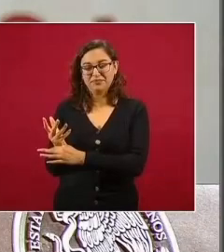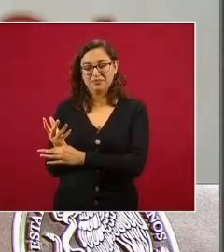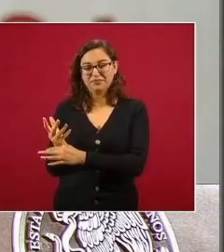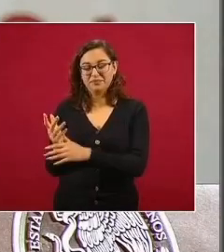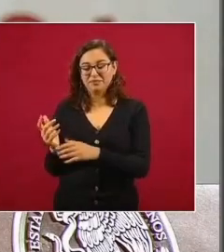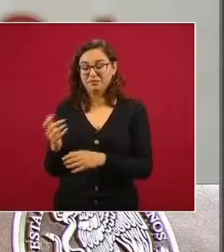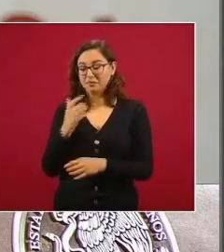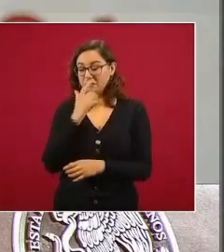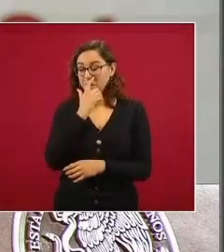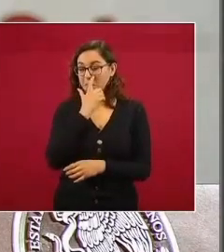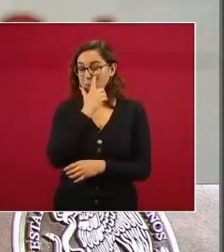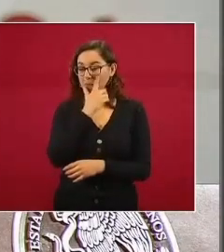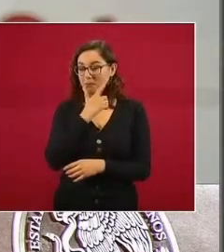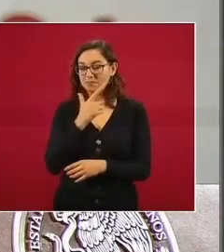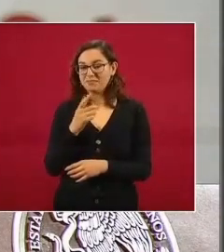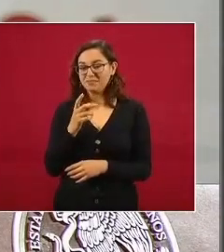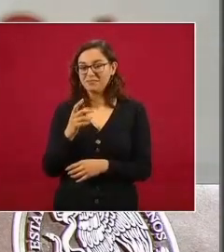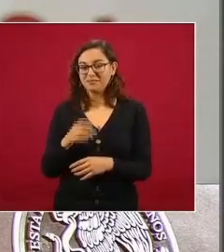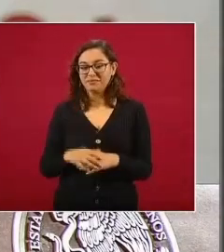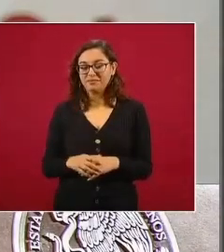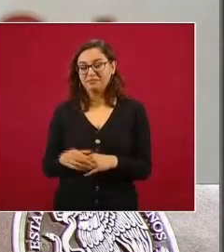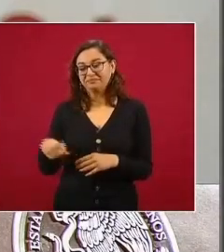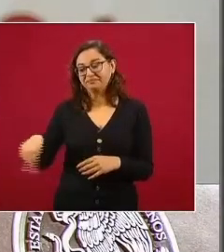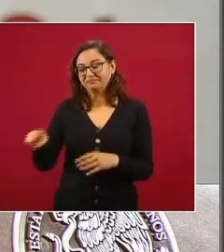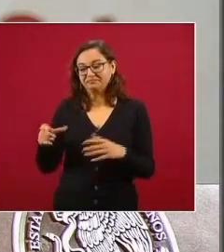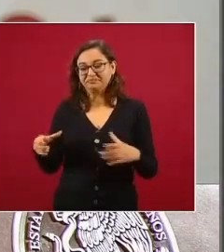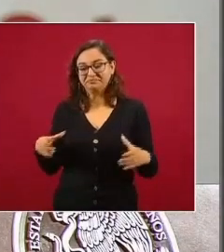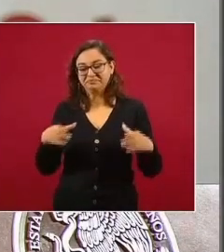Él no decía conservadores, sino de la derecha.